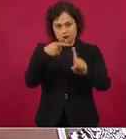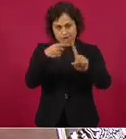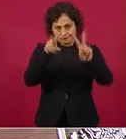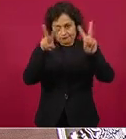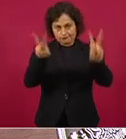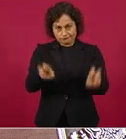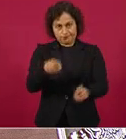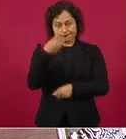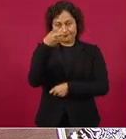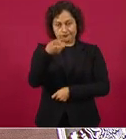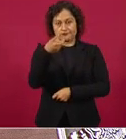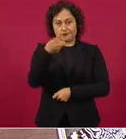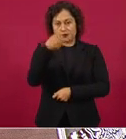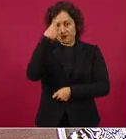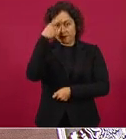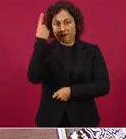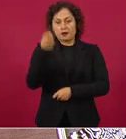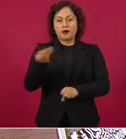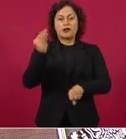tener albergues.